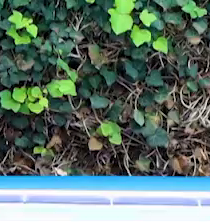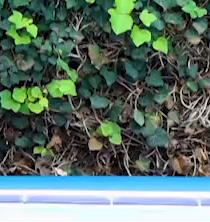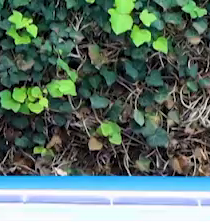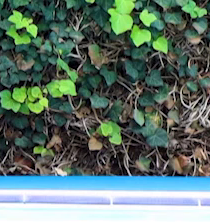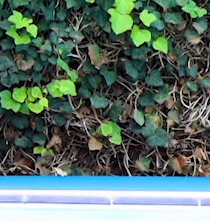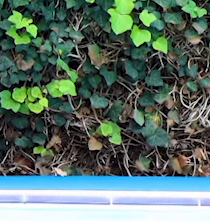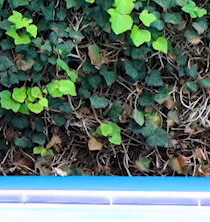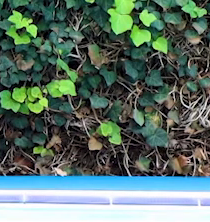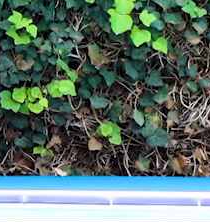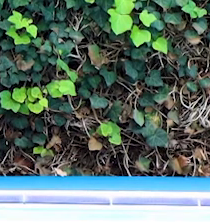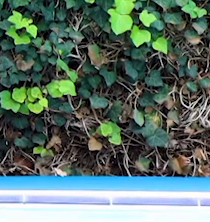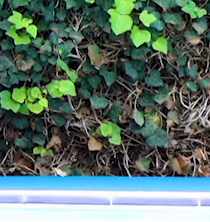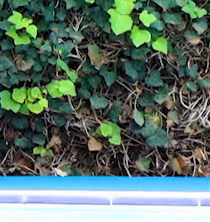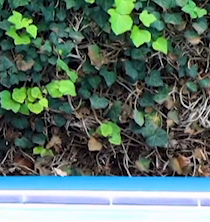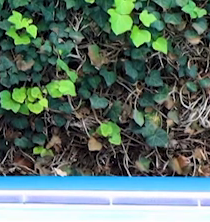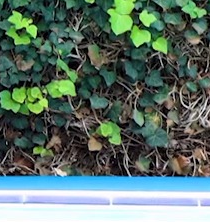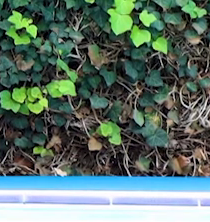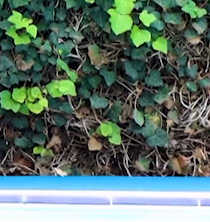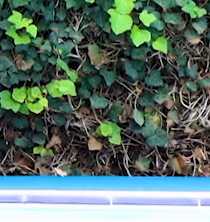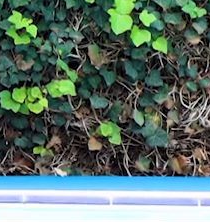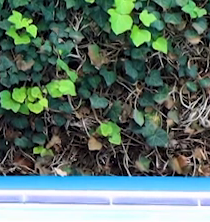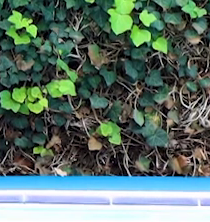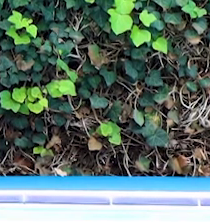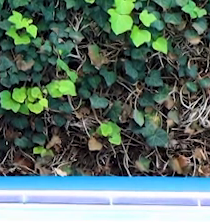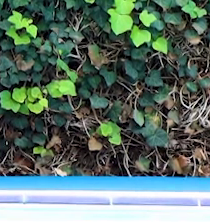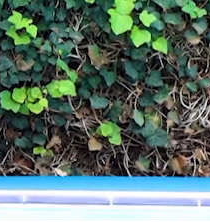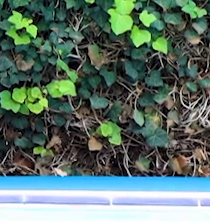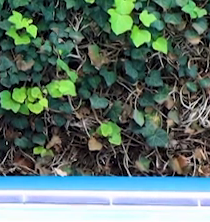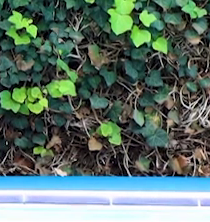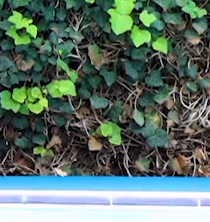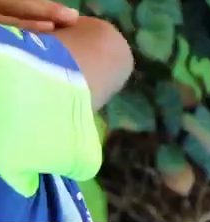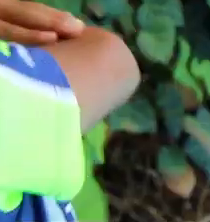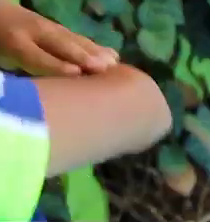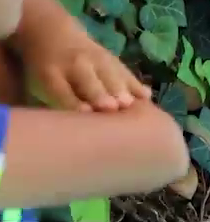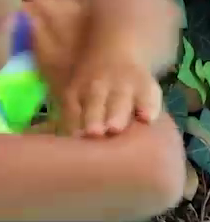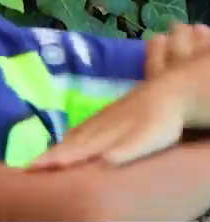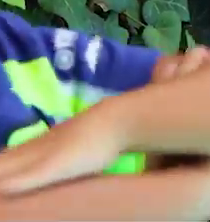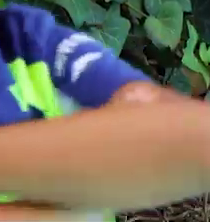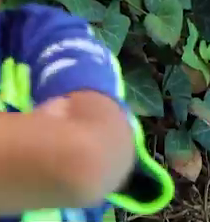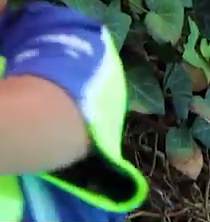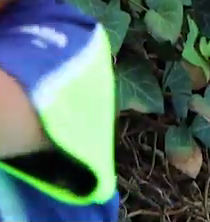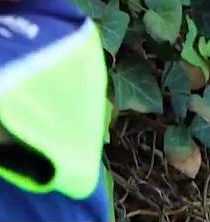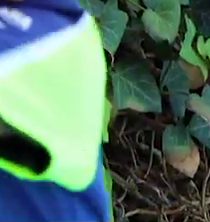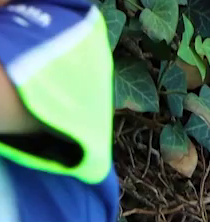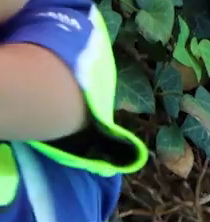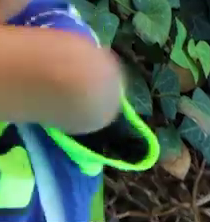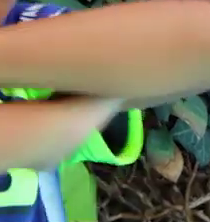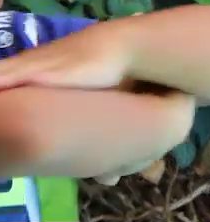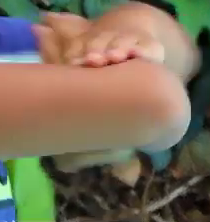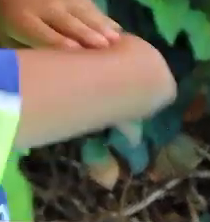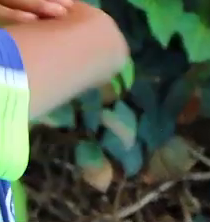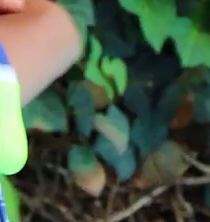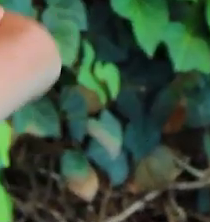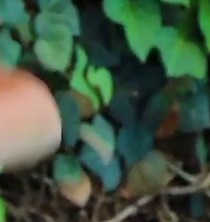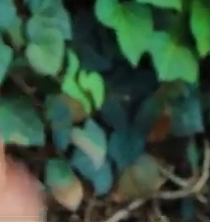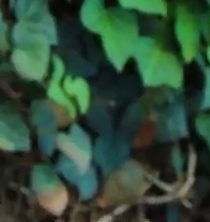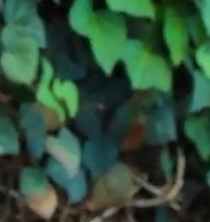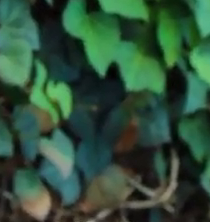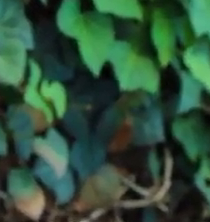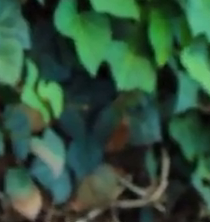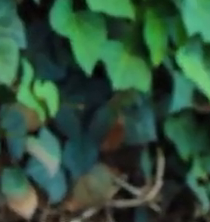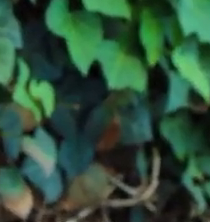la espalda, acompañamos con la cabeza, muy bien, toda la torsión, bien, una más,